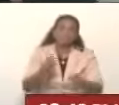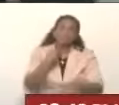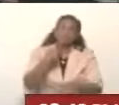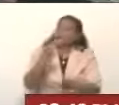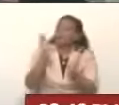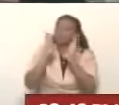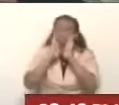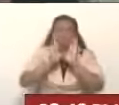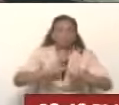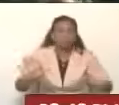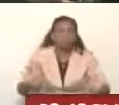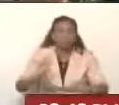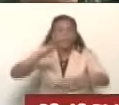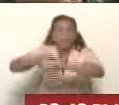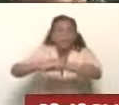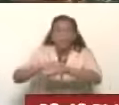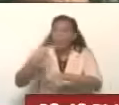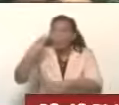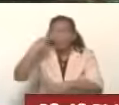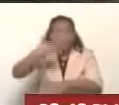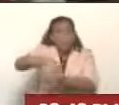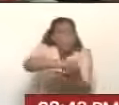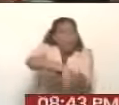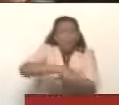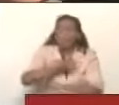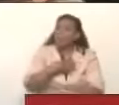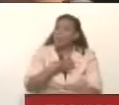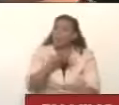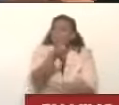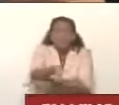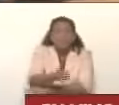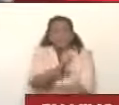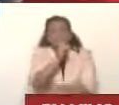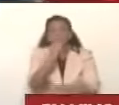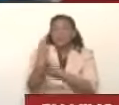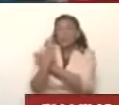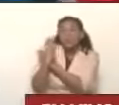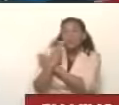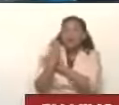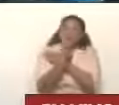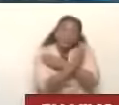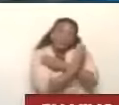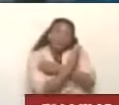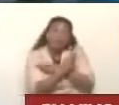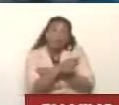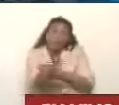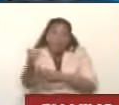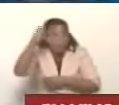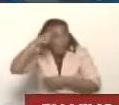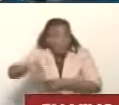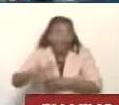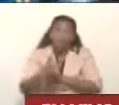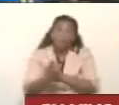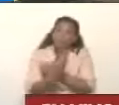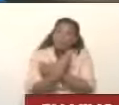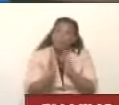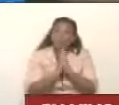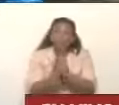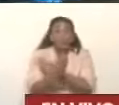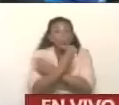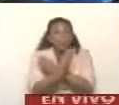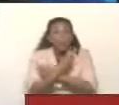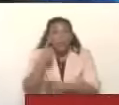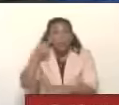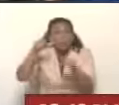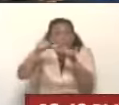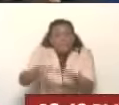convictos y confesos. Por eso ustedes no me pueden ver en ningún lugar. Yo me tengo que cuidar. Ustedes me tienen que cuidar. Yo no puedo ir un día fijo